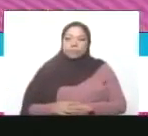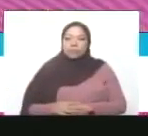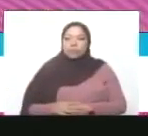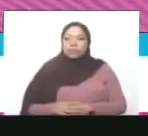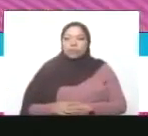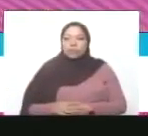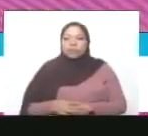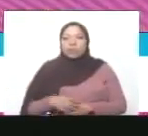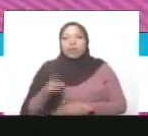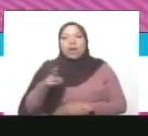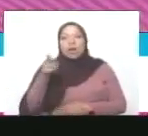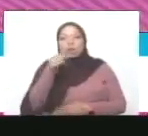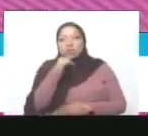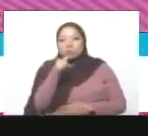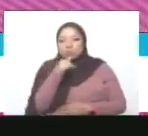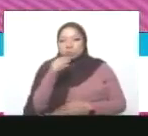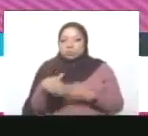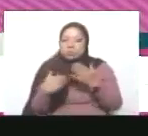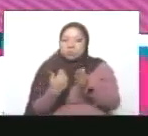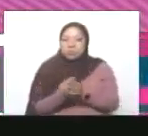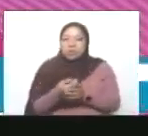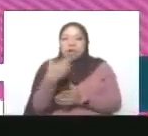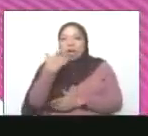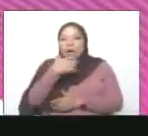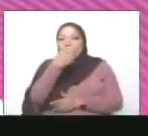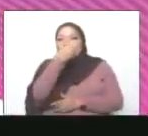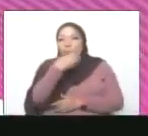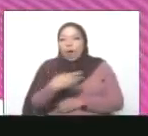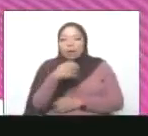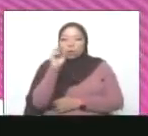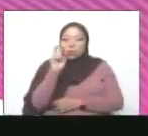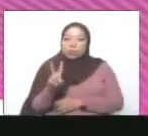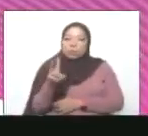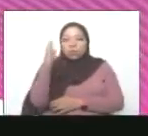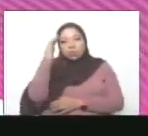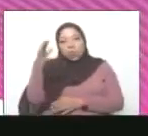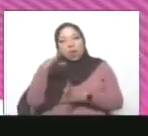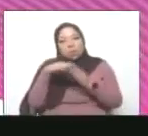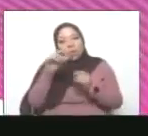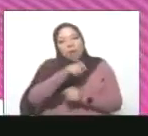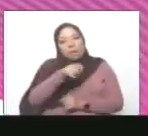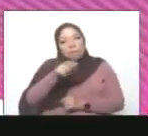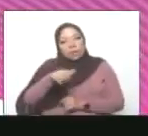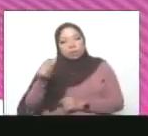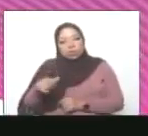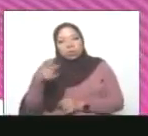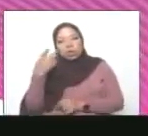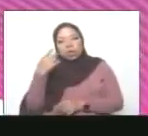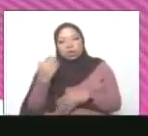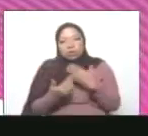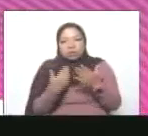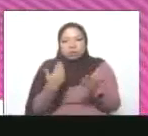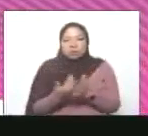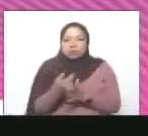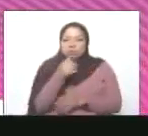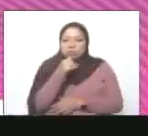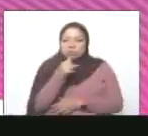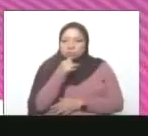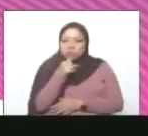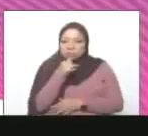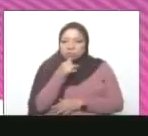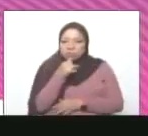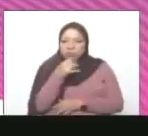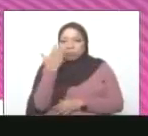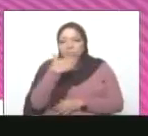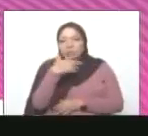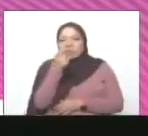Curazao y Bonaire. Está llegando el aguacate bueno, allá nos ven. Un saludo a toda la gente en Aruba, Curazao y Bonaire. El aguacate